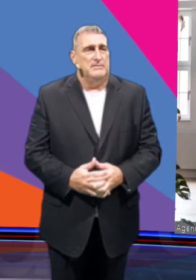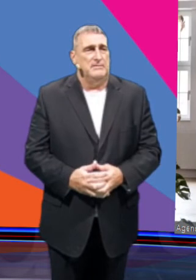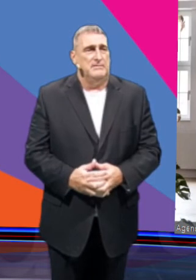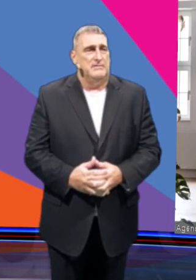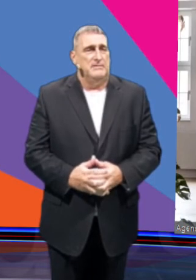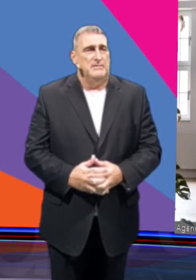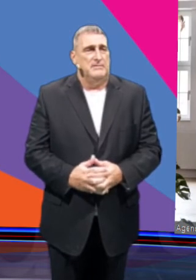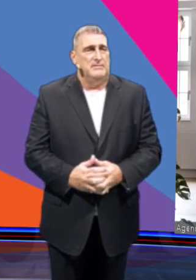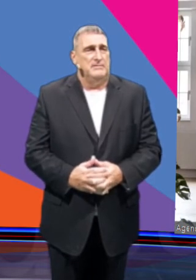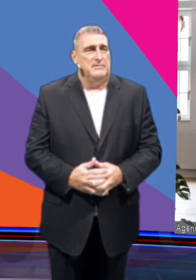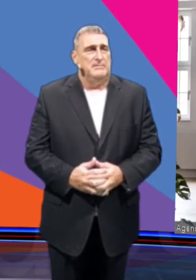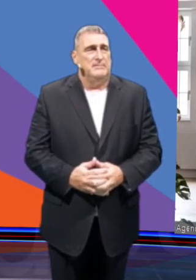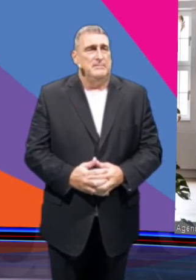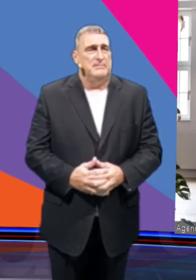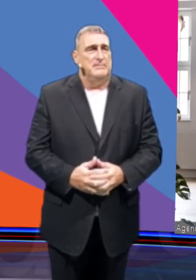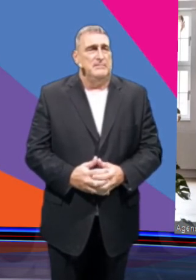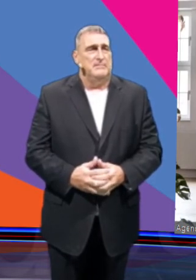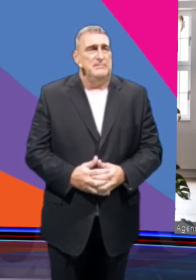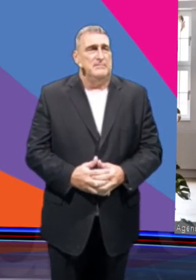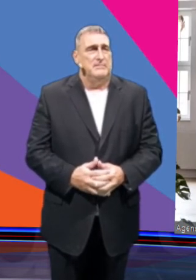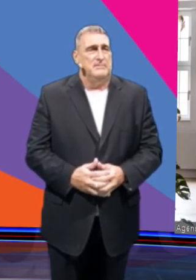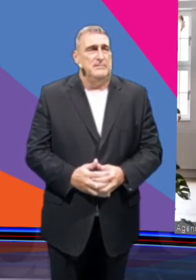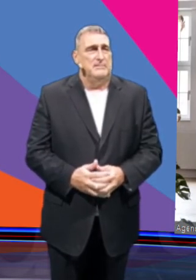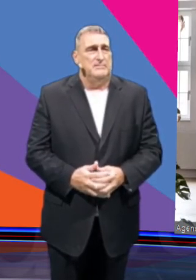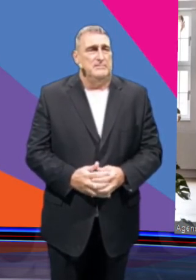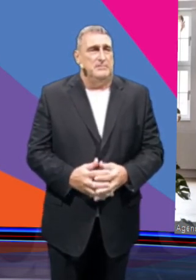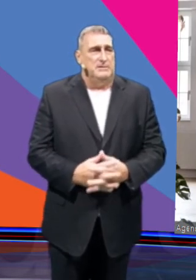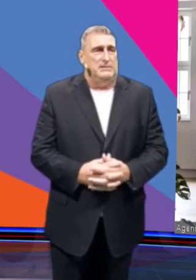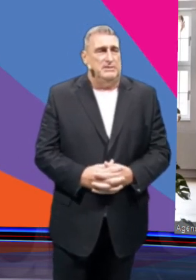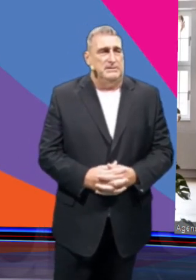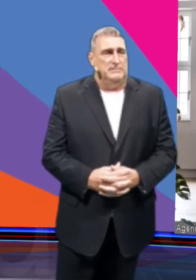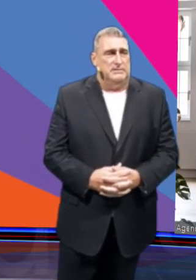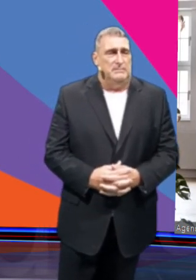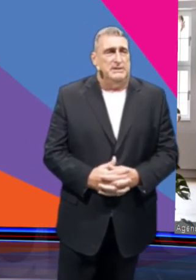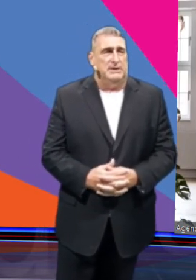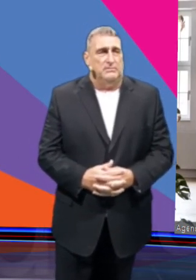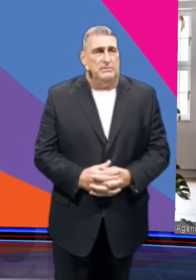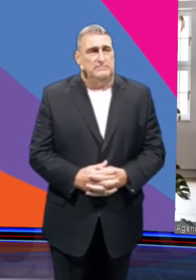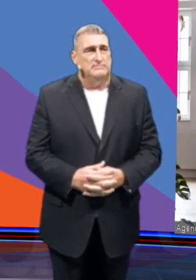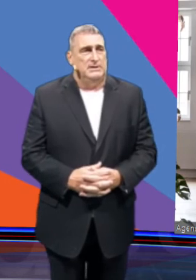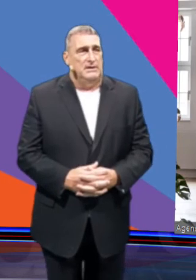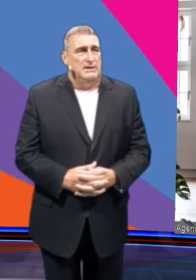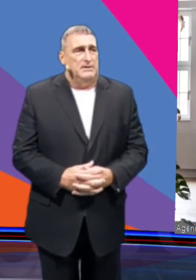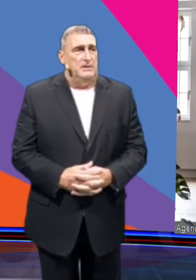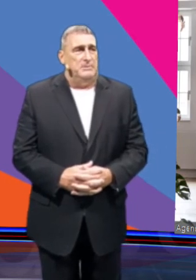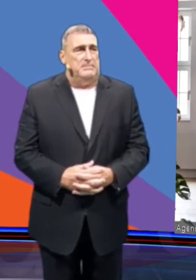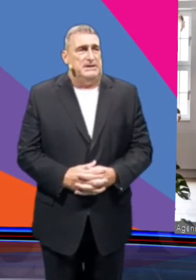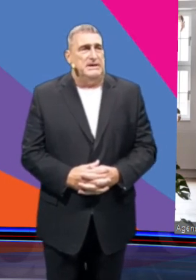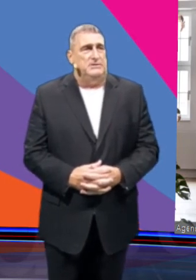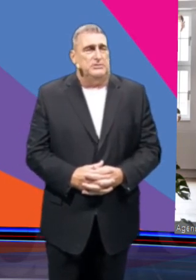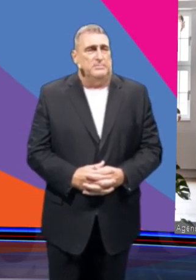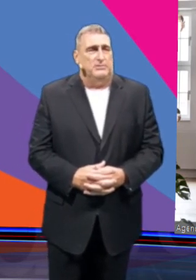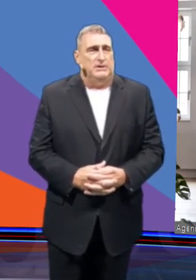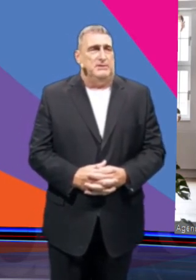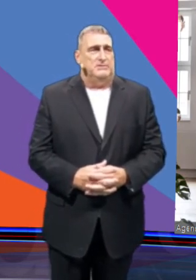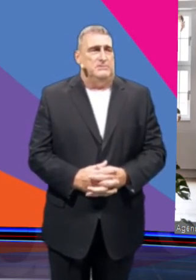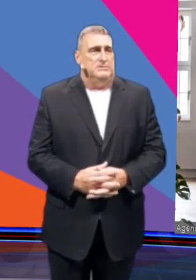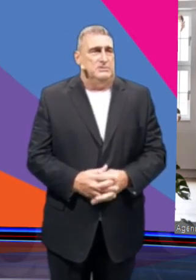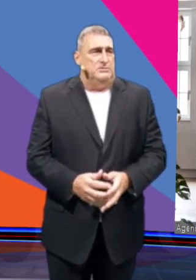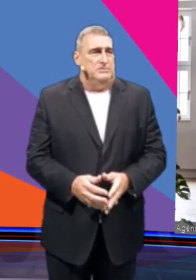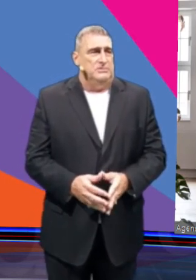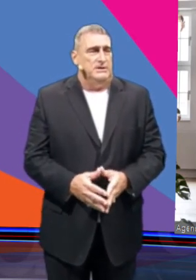de Perotti un poquitito apresurado. Totalmente, totalmente. No, pero aparte hay otro problema,